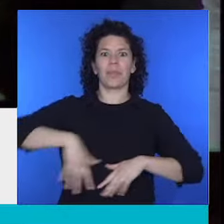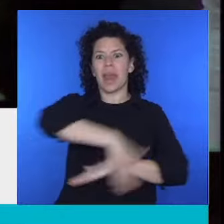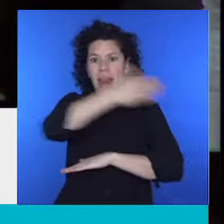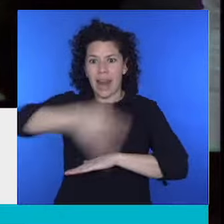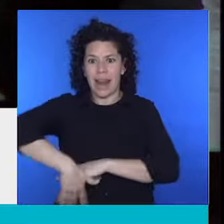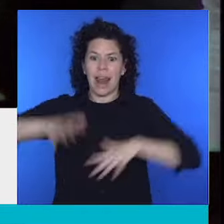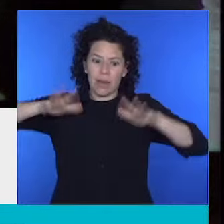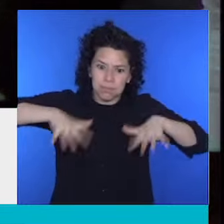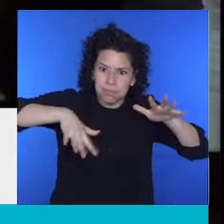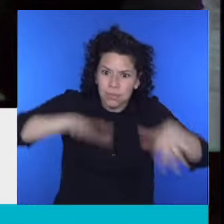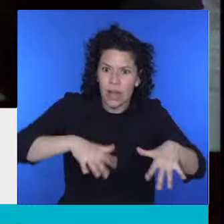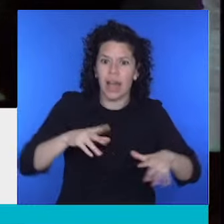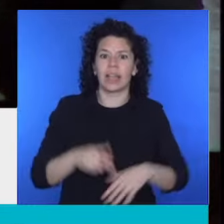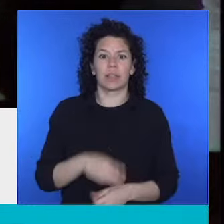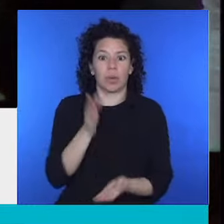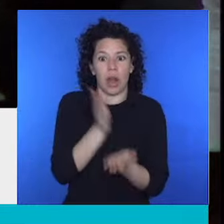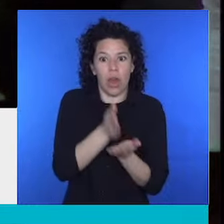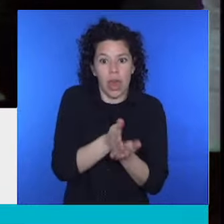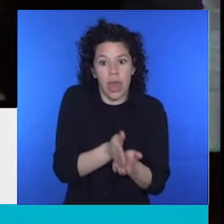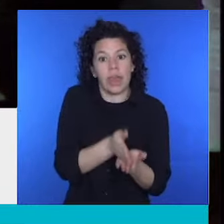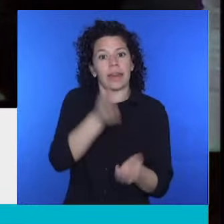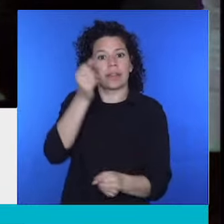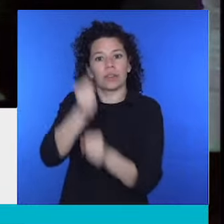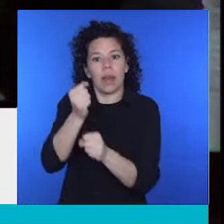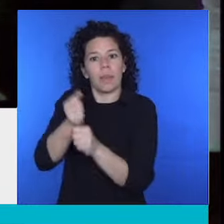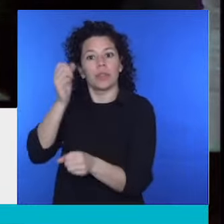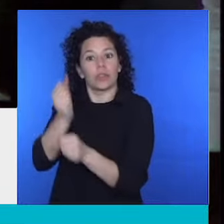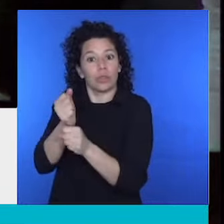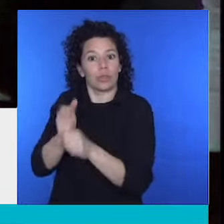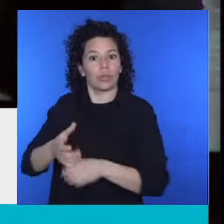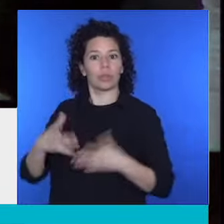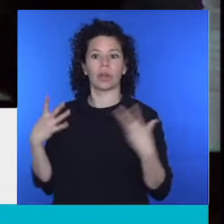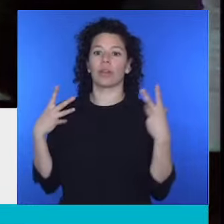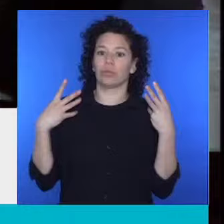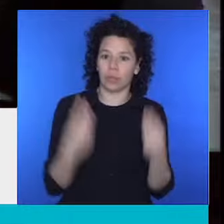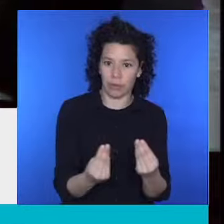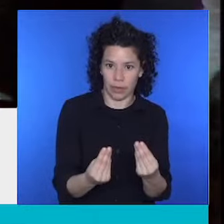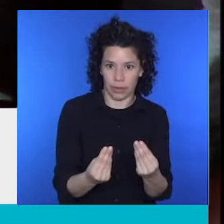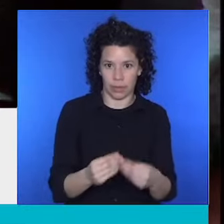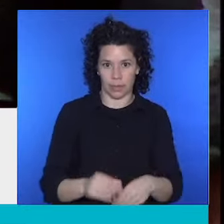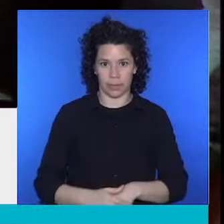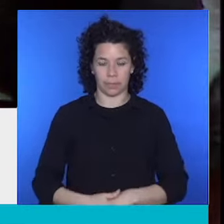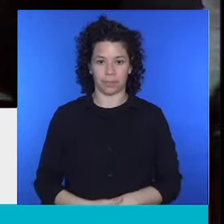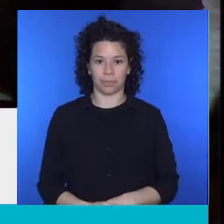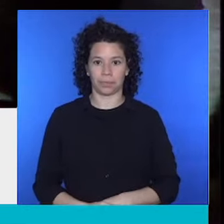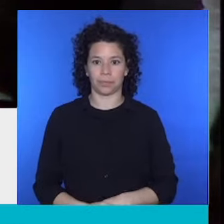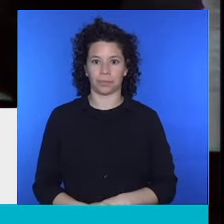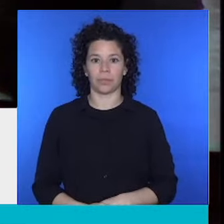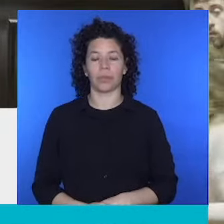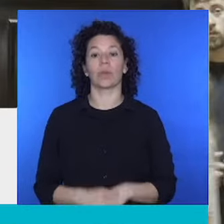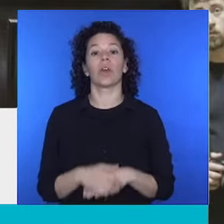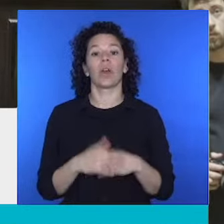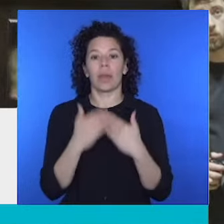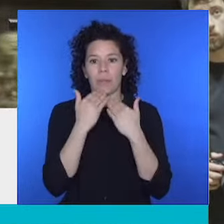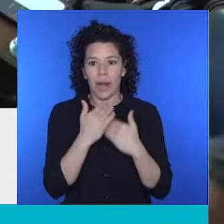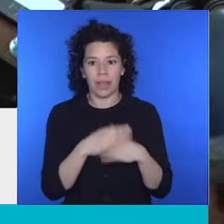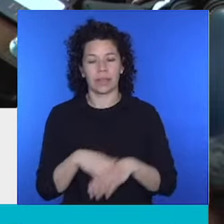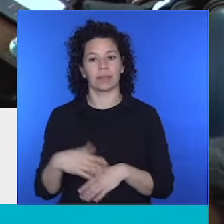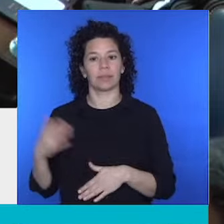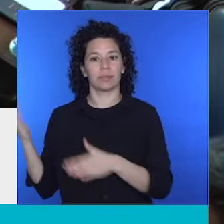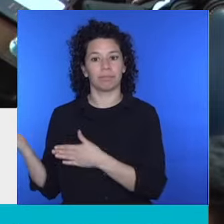defender los derechos de la clase trabajadora Muchas gracias gracias diputada tiene la palabra el diputado